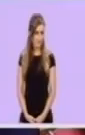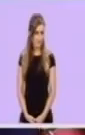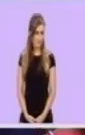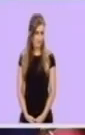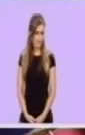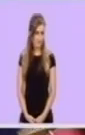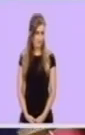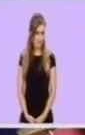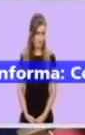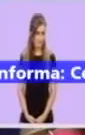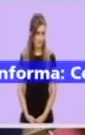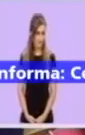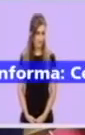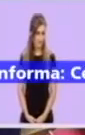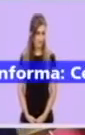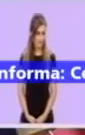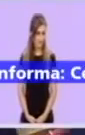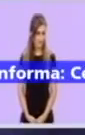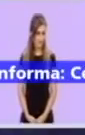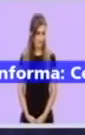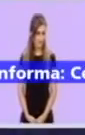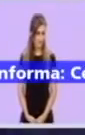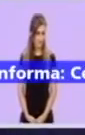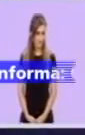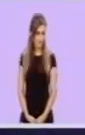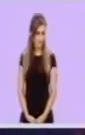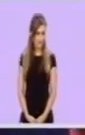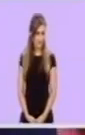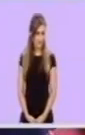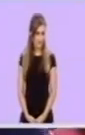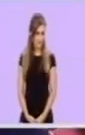Dolores de Cospedal se ha convertido ya en presidenta de la Junta de Comunidades de Castilla-La Mancha.